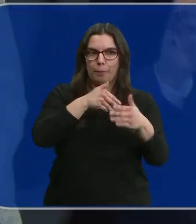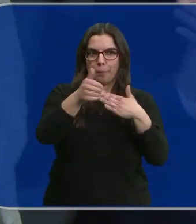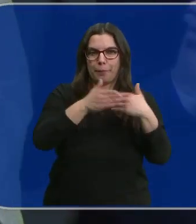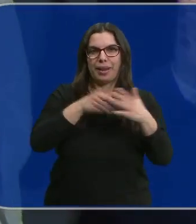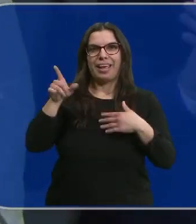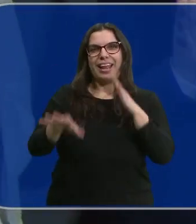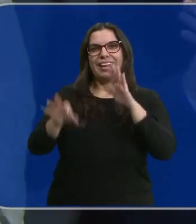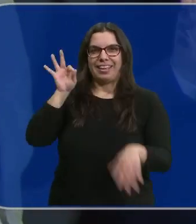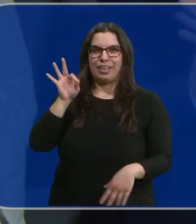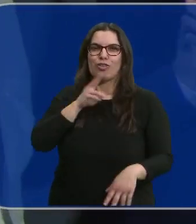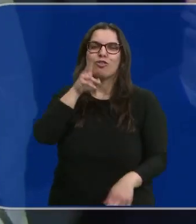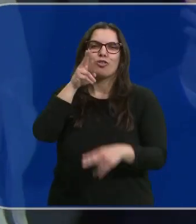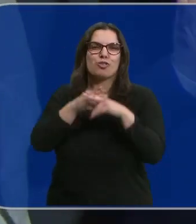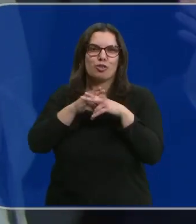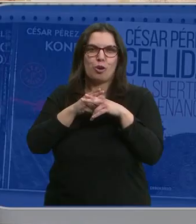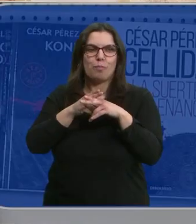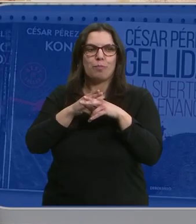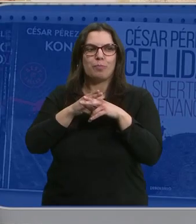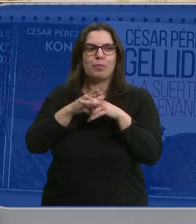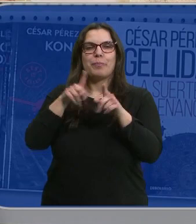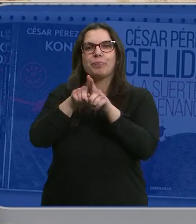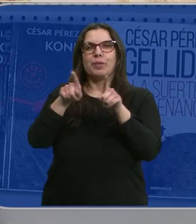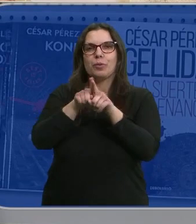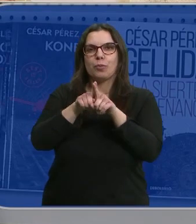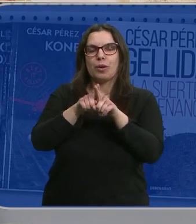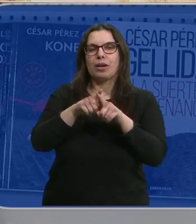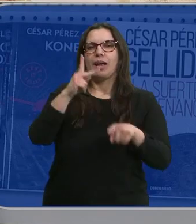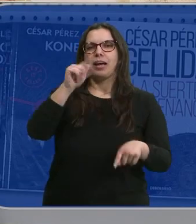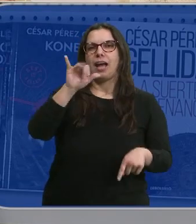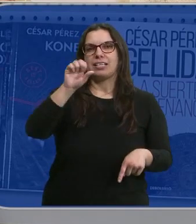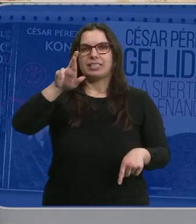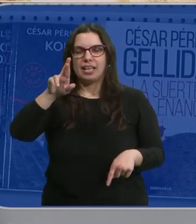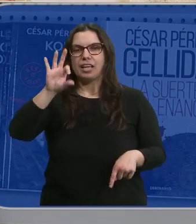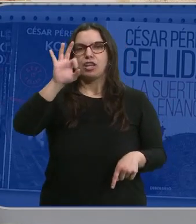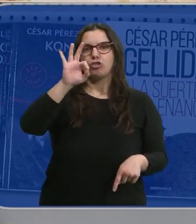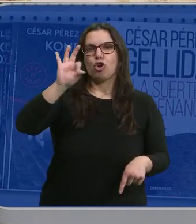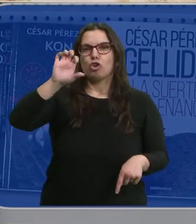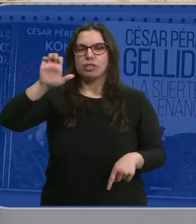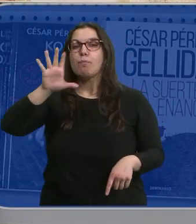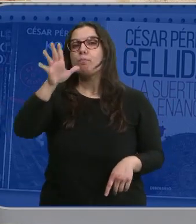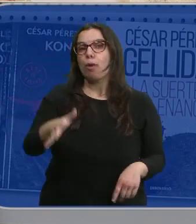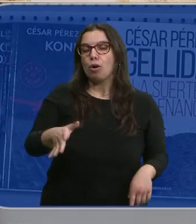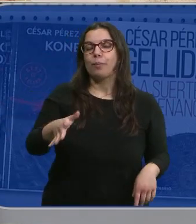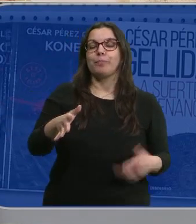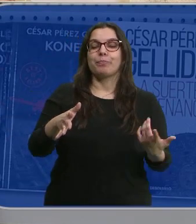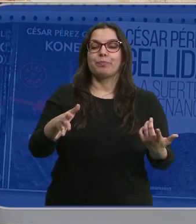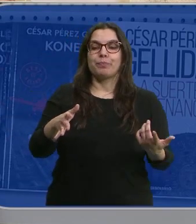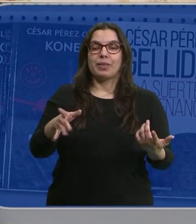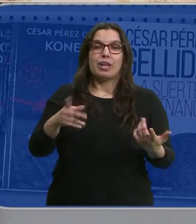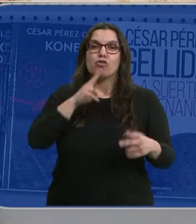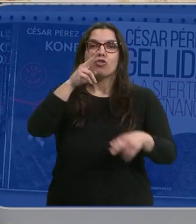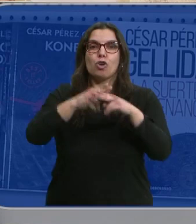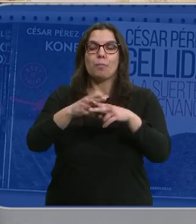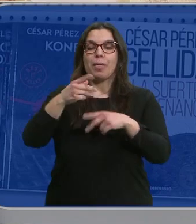demiurgo cinematográfico. El seudónimo de Kaiser Sosé es porque es el